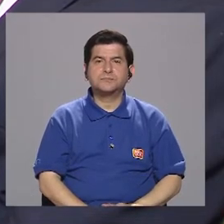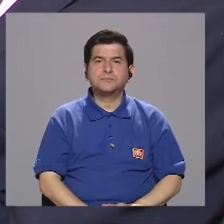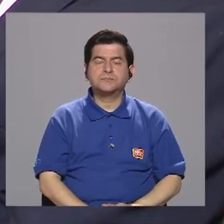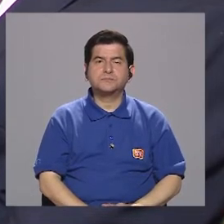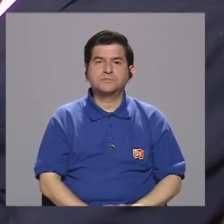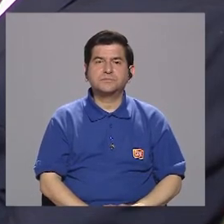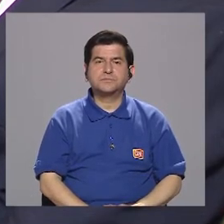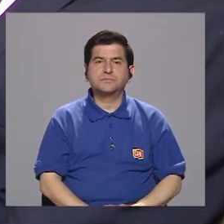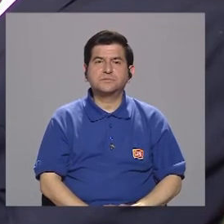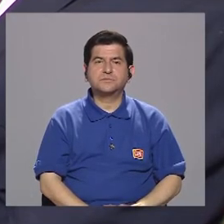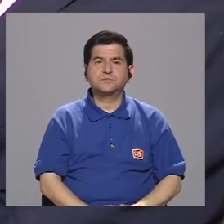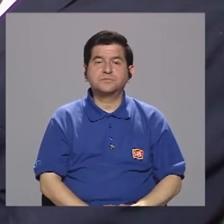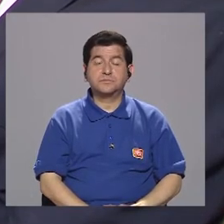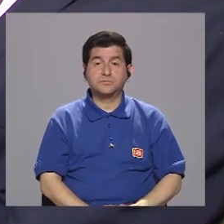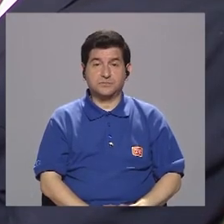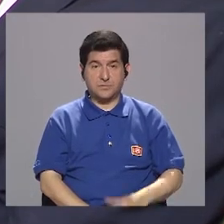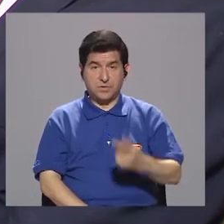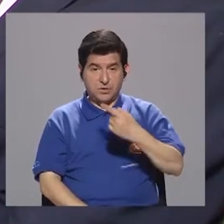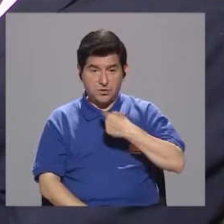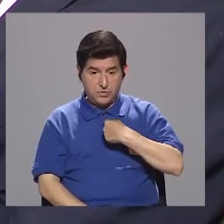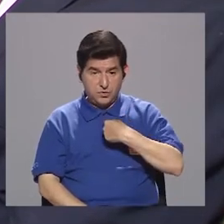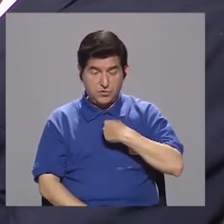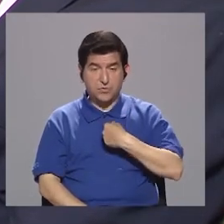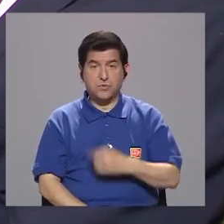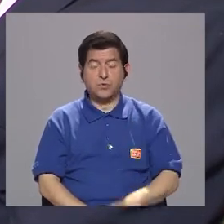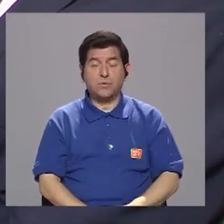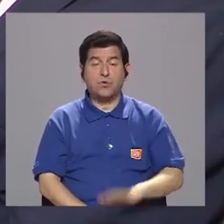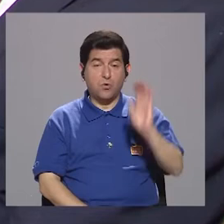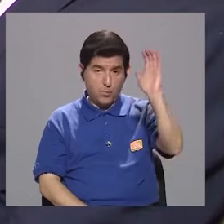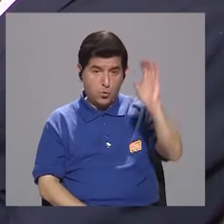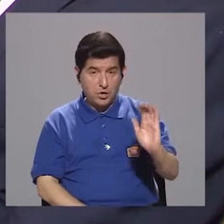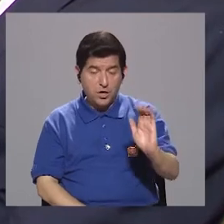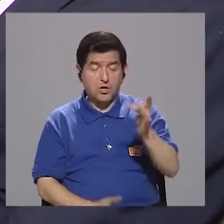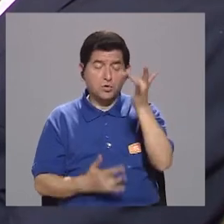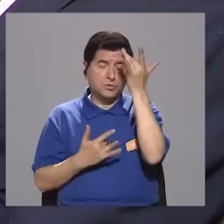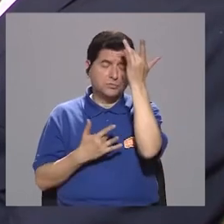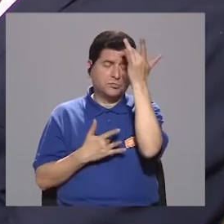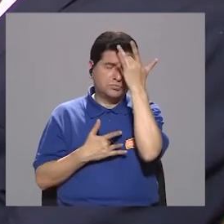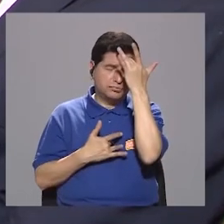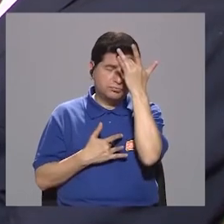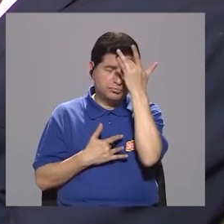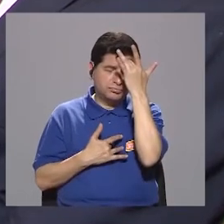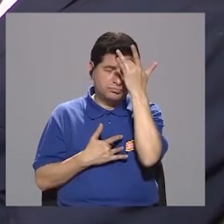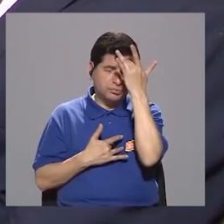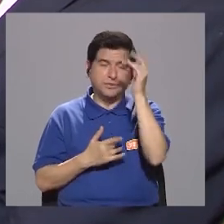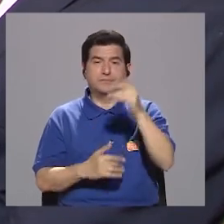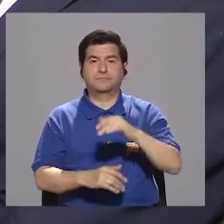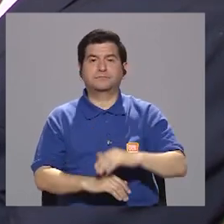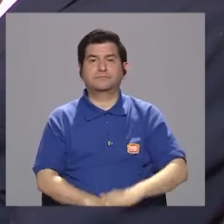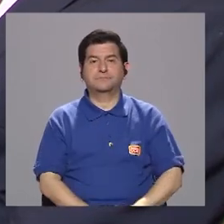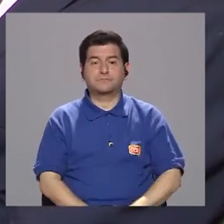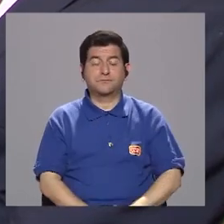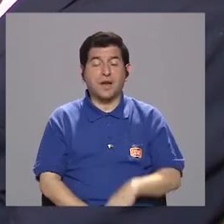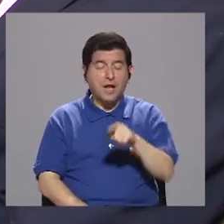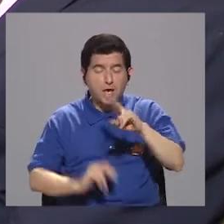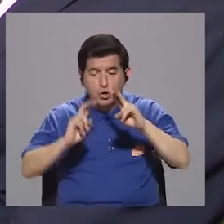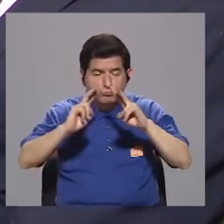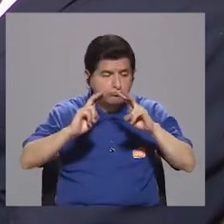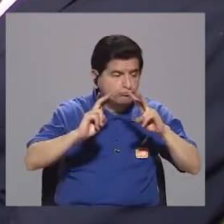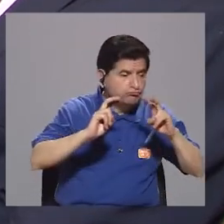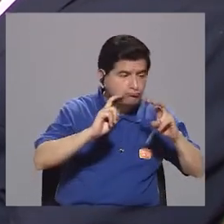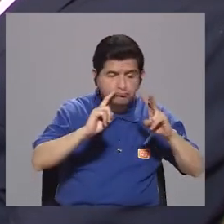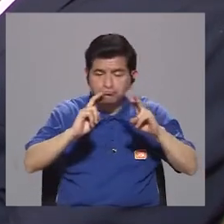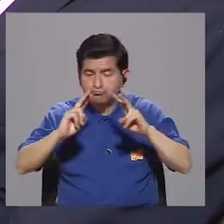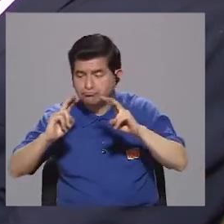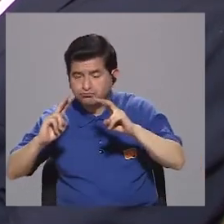Y me encuentra a un niño enfermo, me ausculta, me ve por